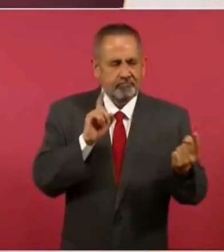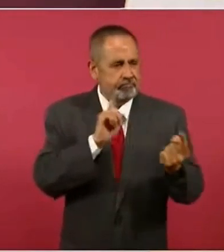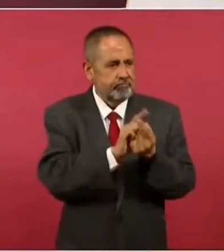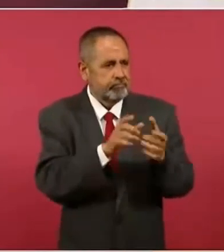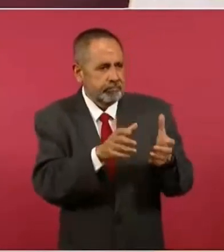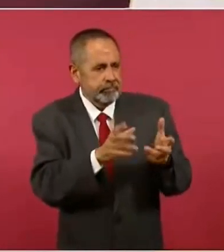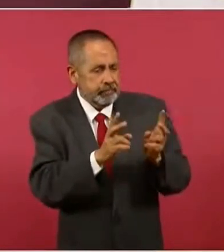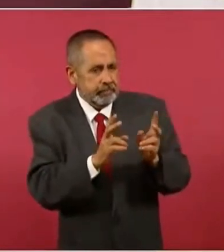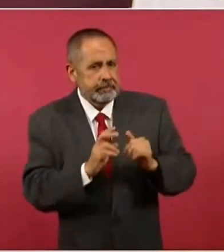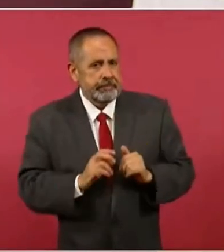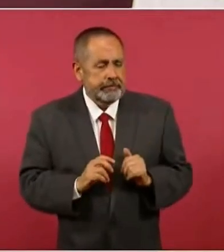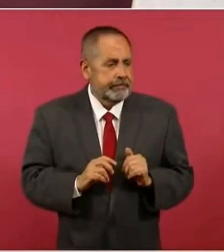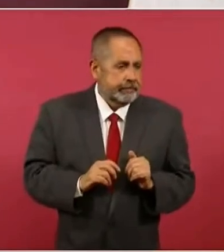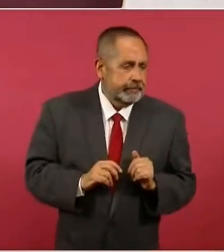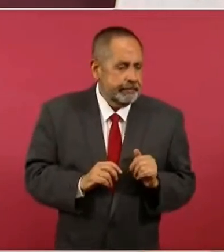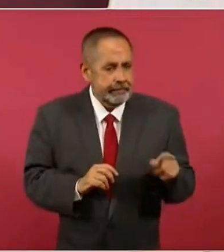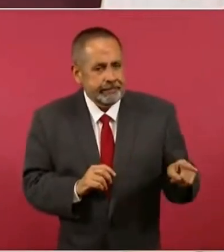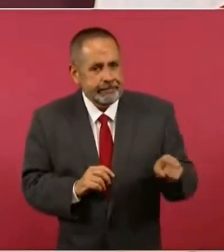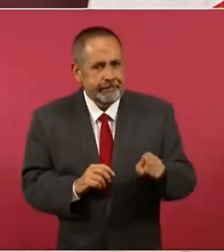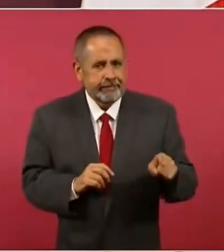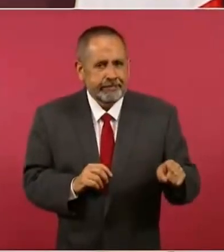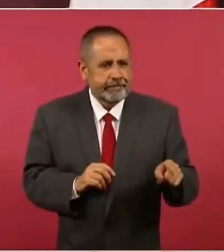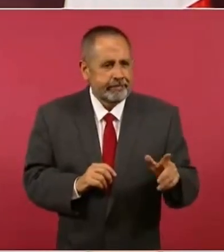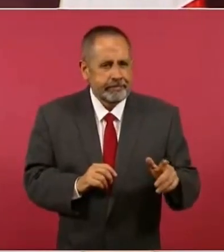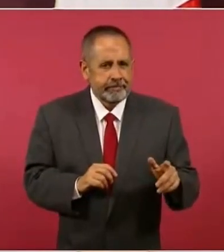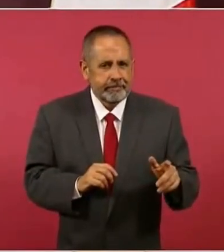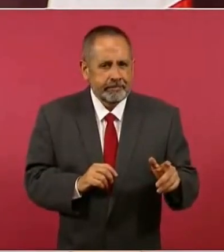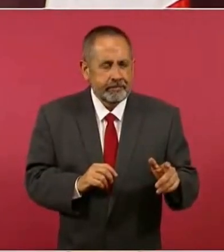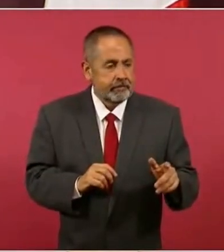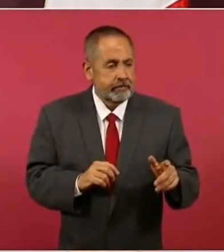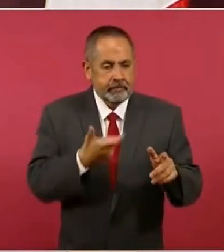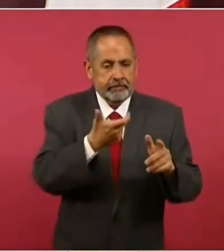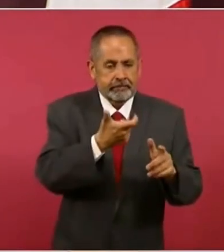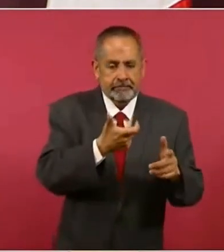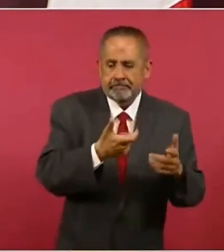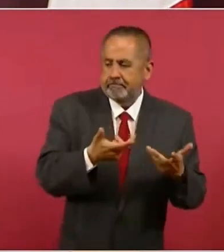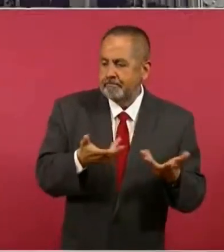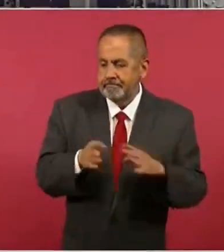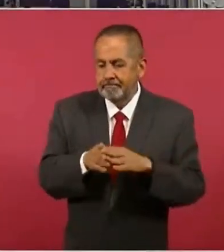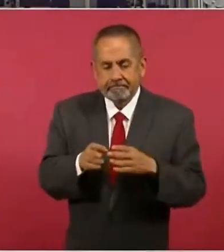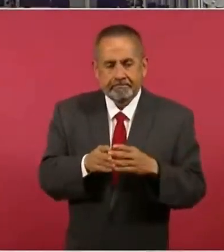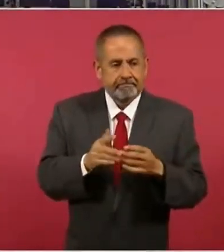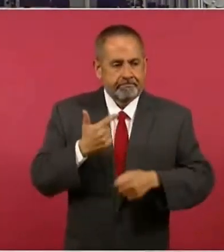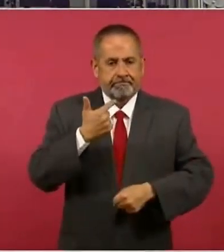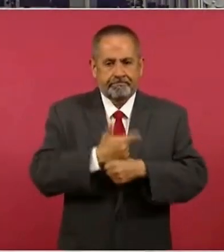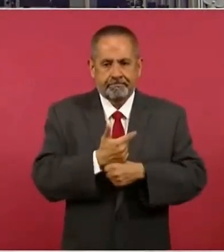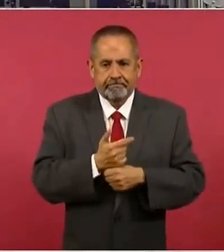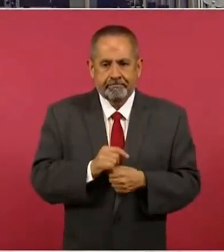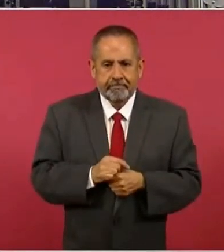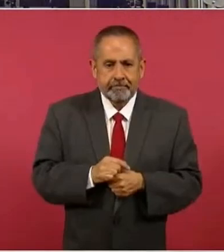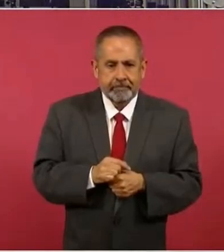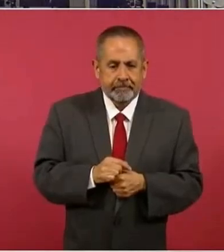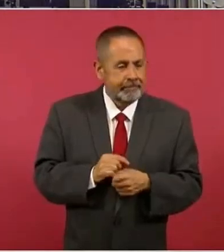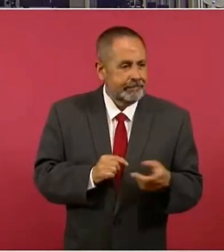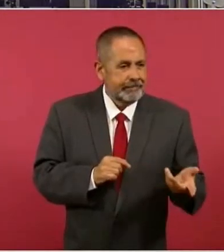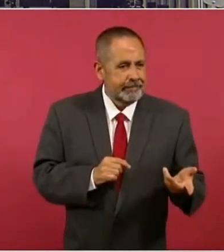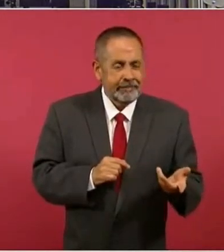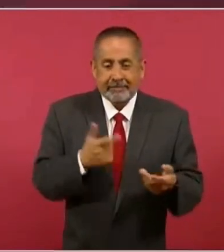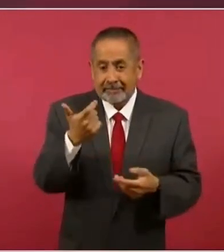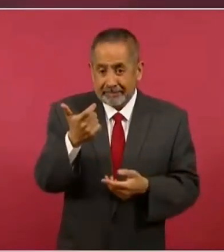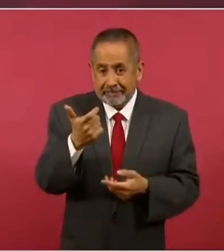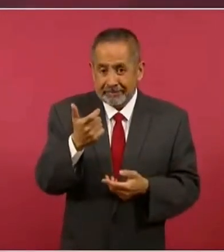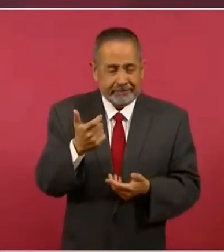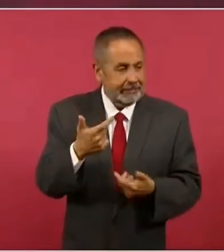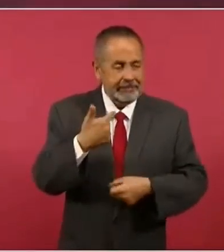para no dejar rastro las huellas quemaron el dinero